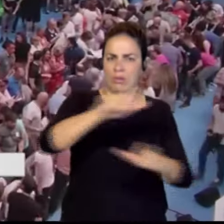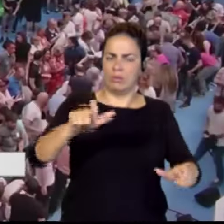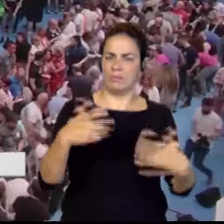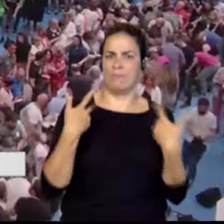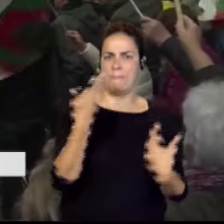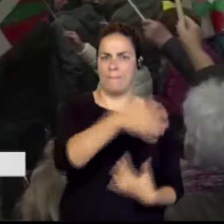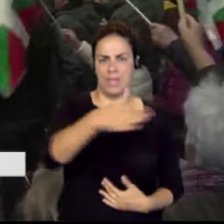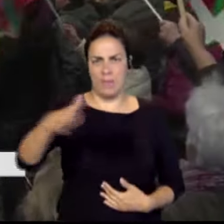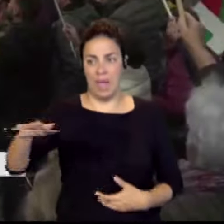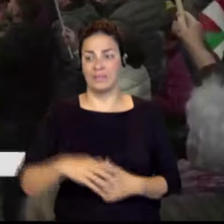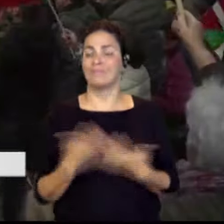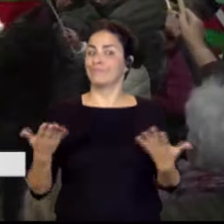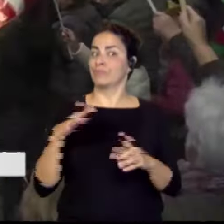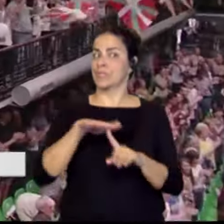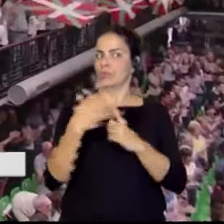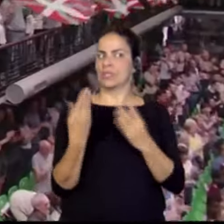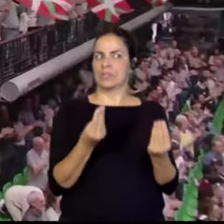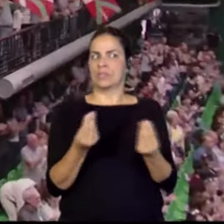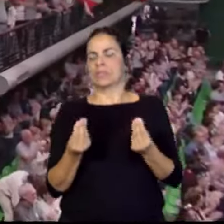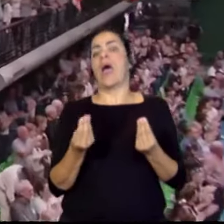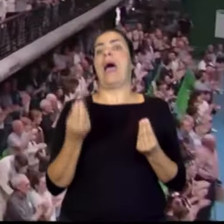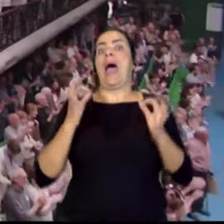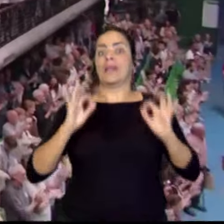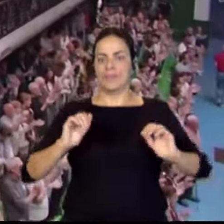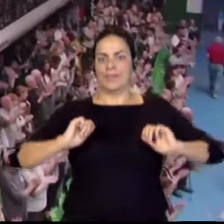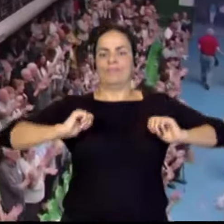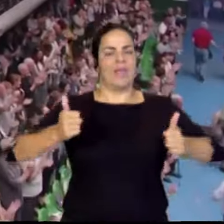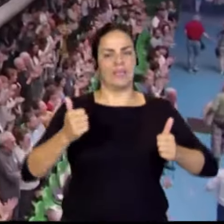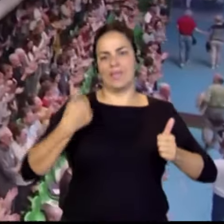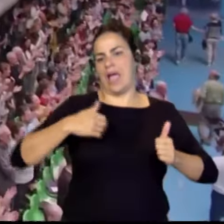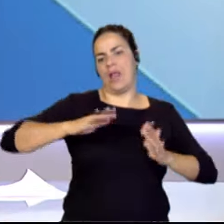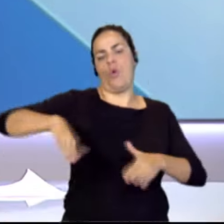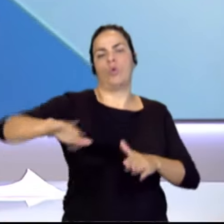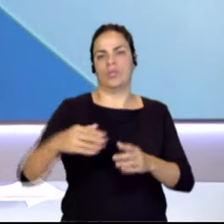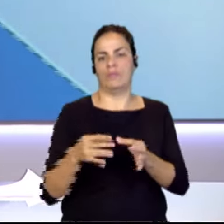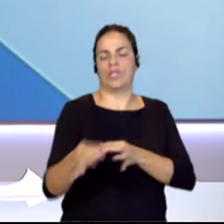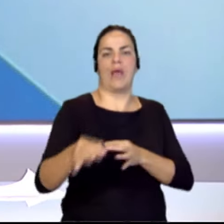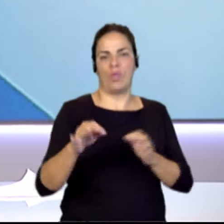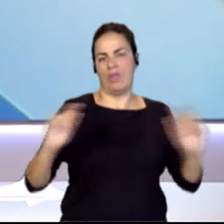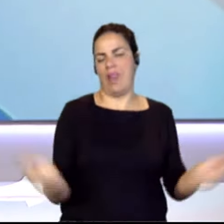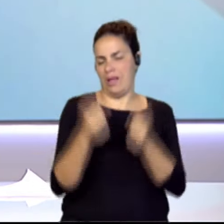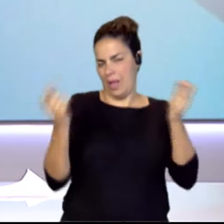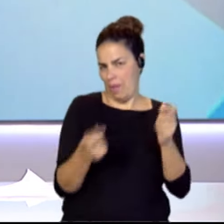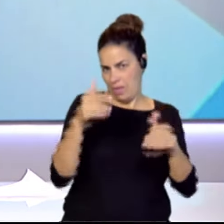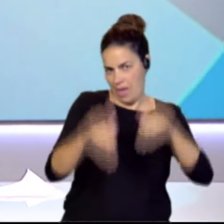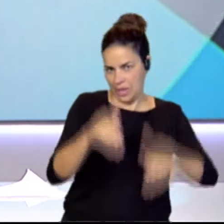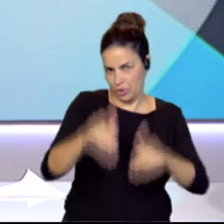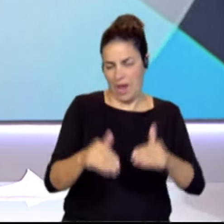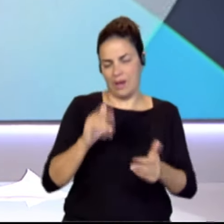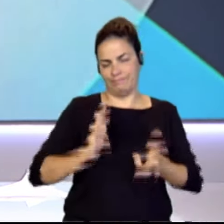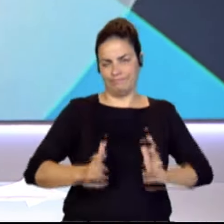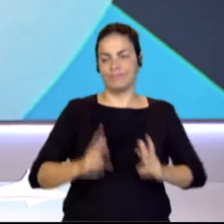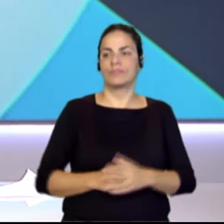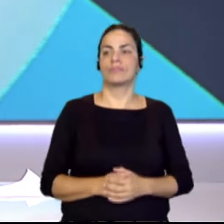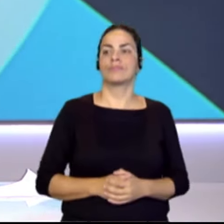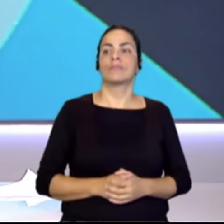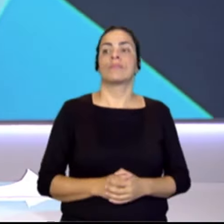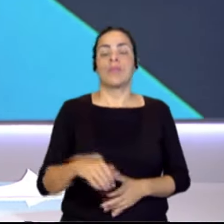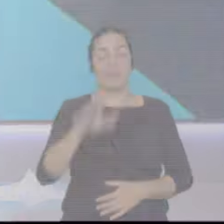crispación arranca la recta final de la campaña electoral en euscadi Y en este punto vamos ya con nuestra tertulia de